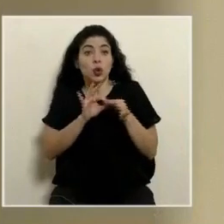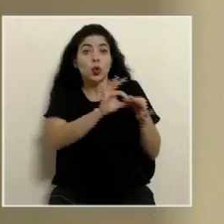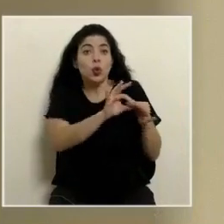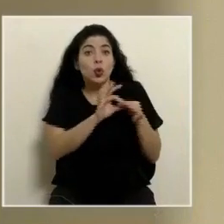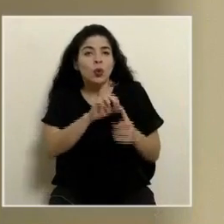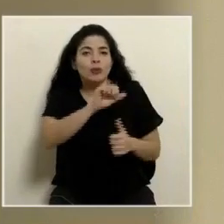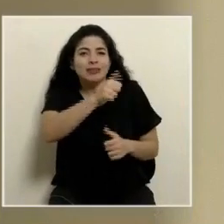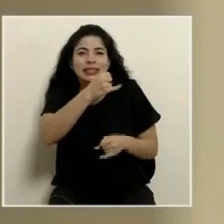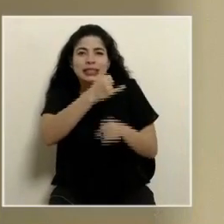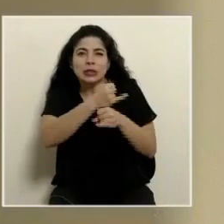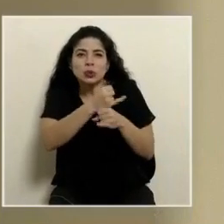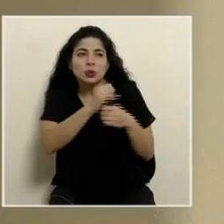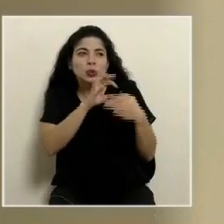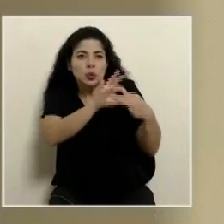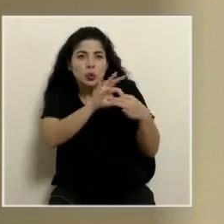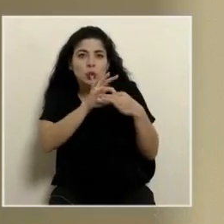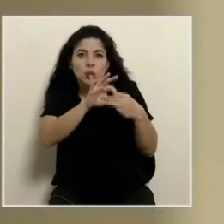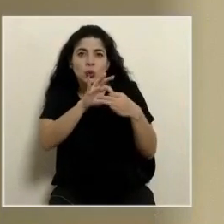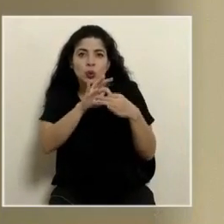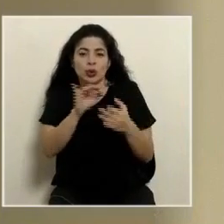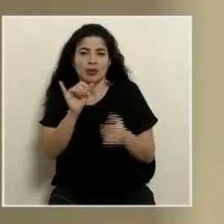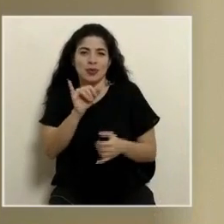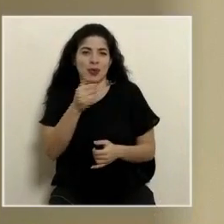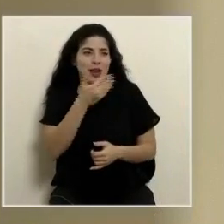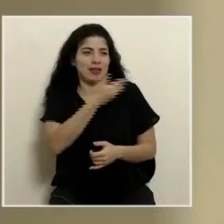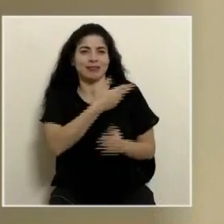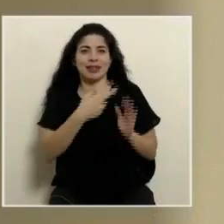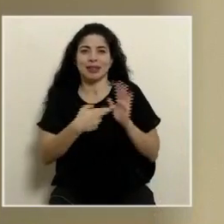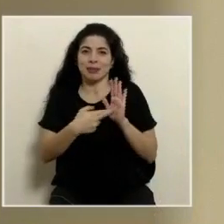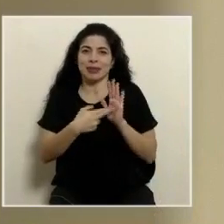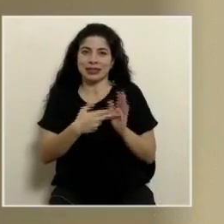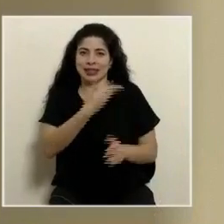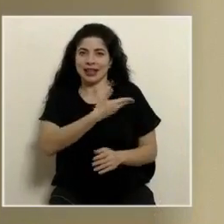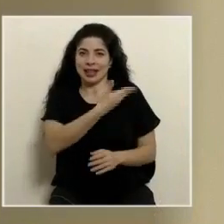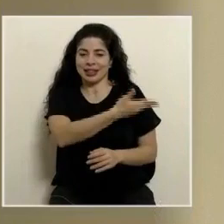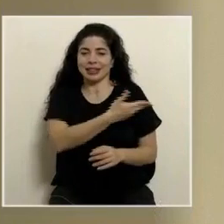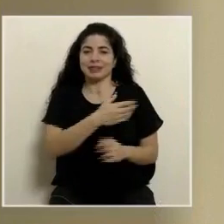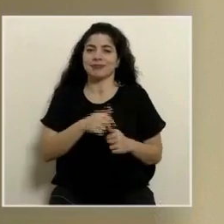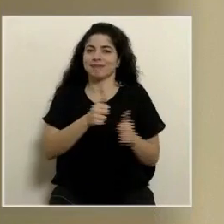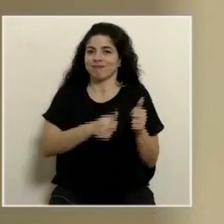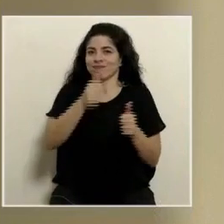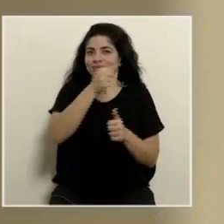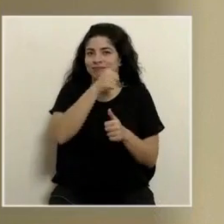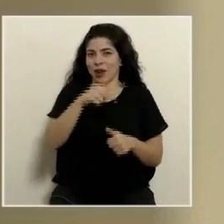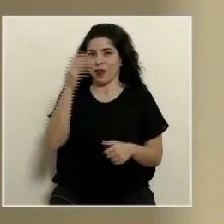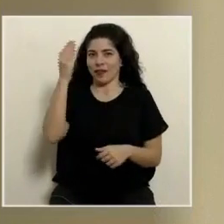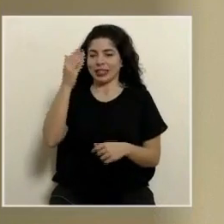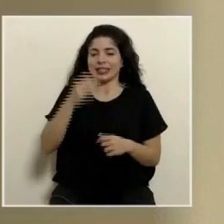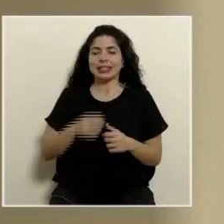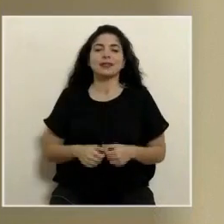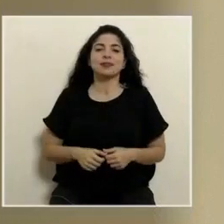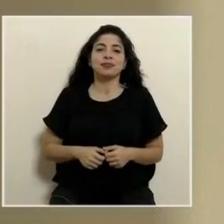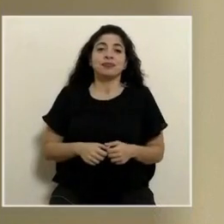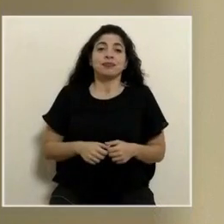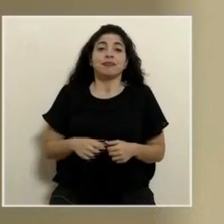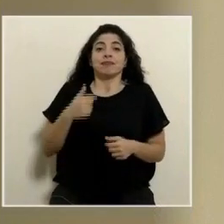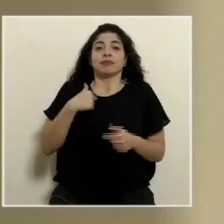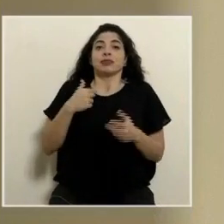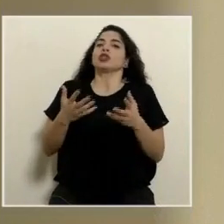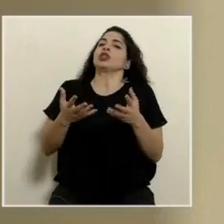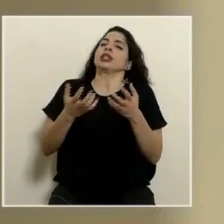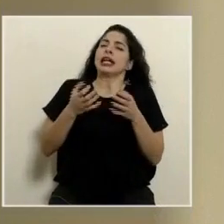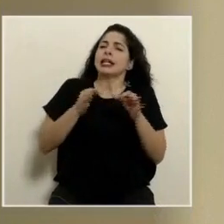otras instituciones como las que están representadas por los jerarcas en esta conferencia de prensa. Y